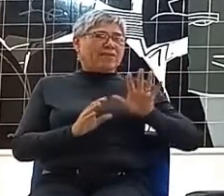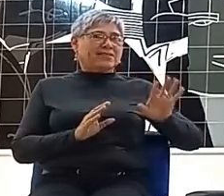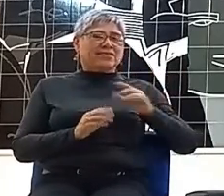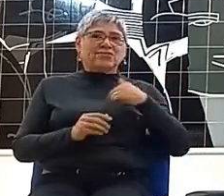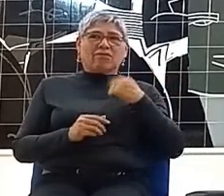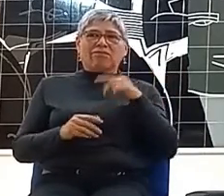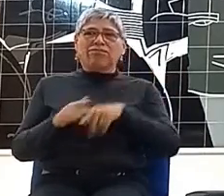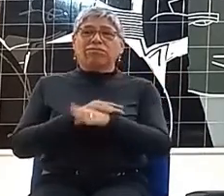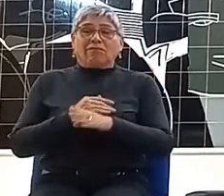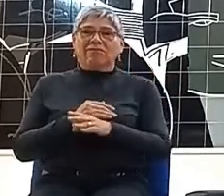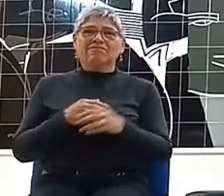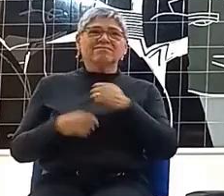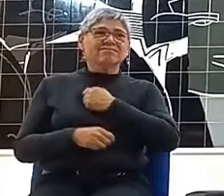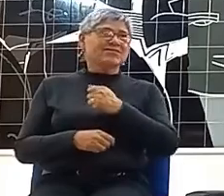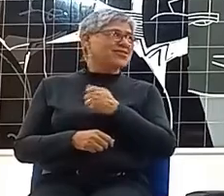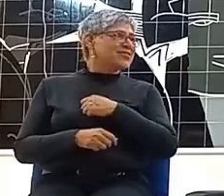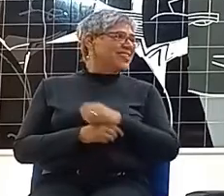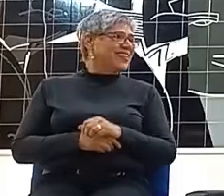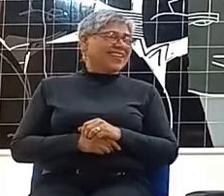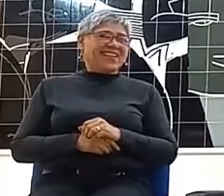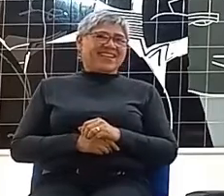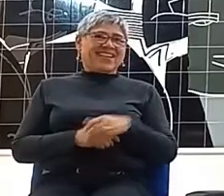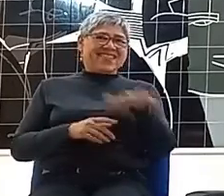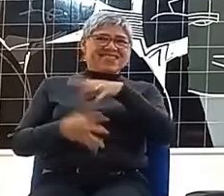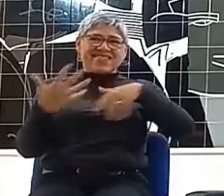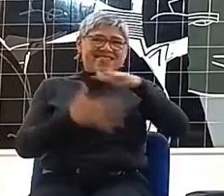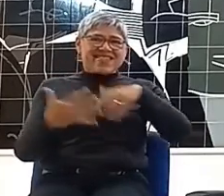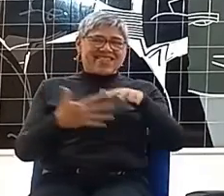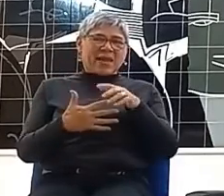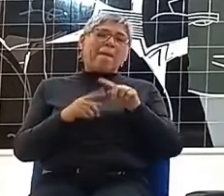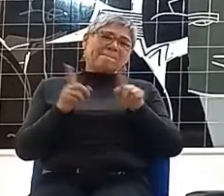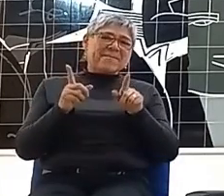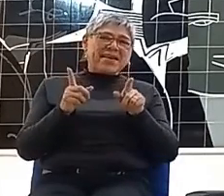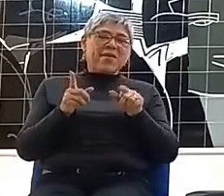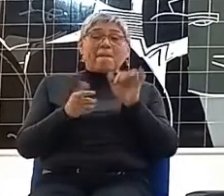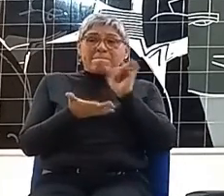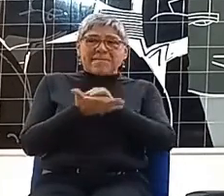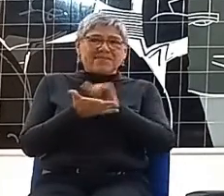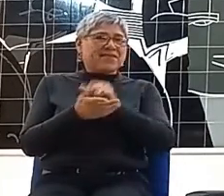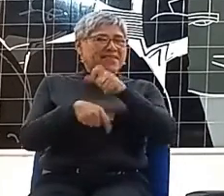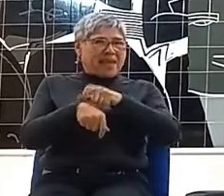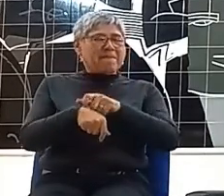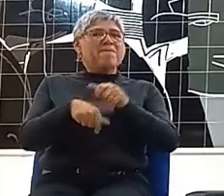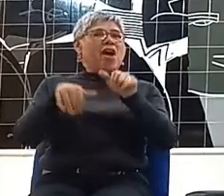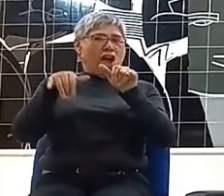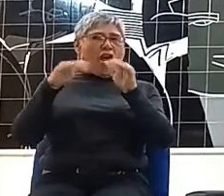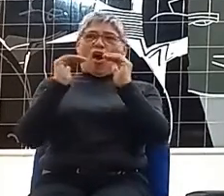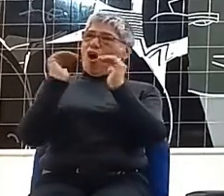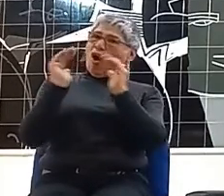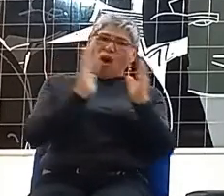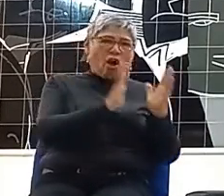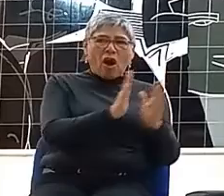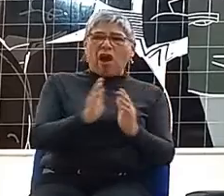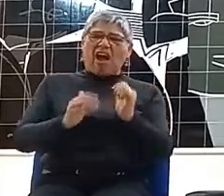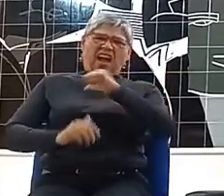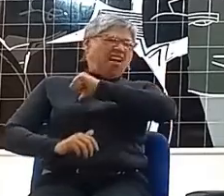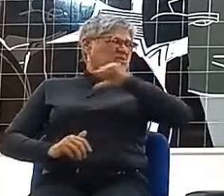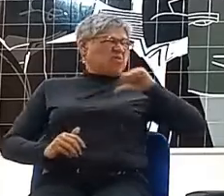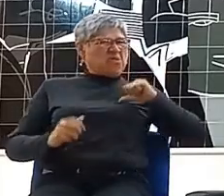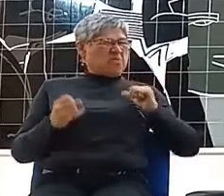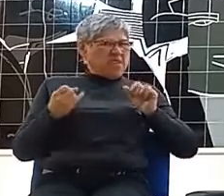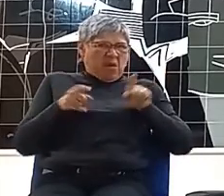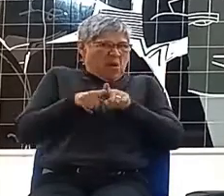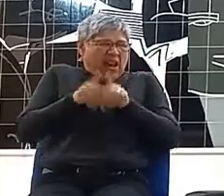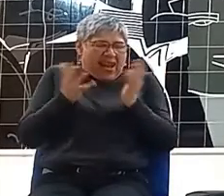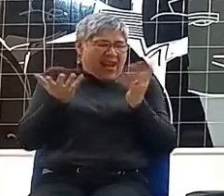veo esto, este medio desorden, pero al mismo tiempo orden, pero al mismo tiempo una autonomía, pero